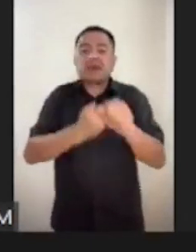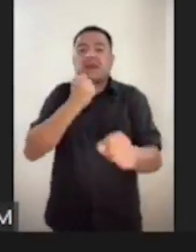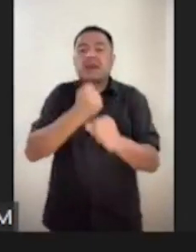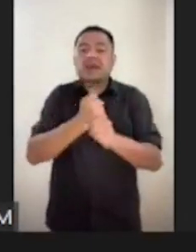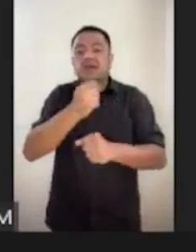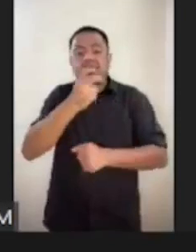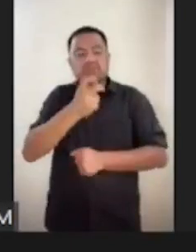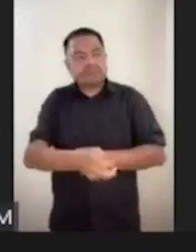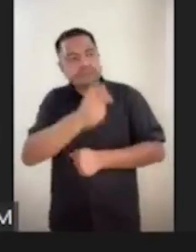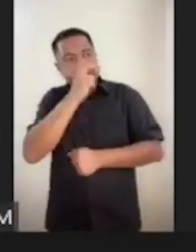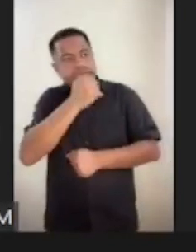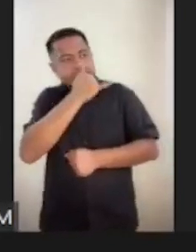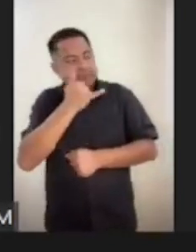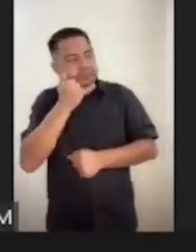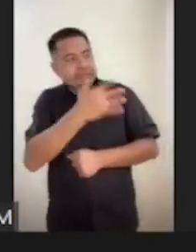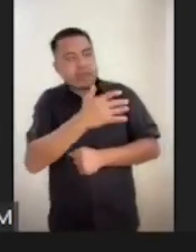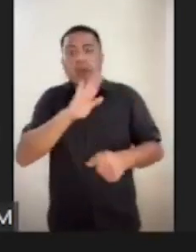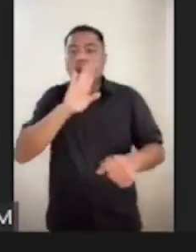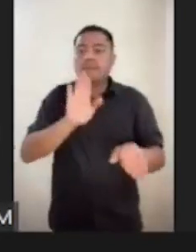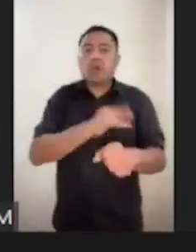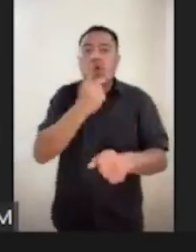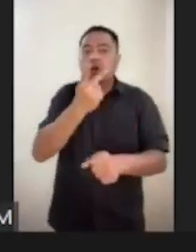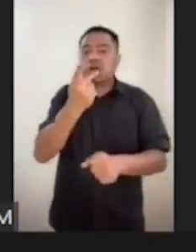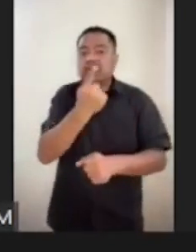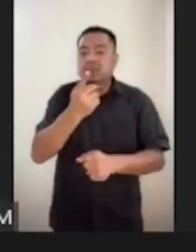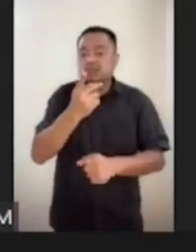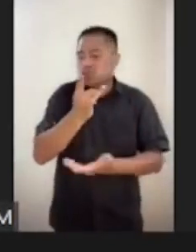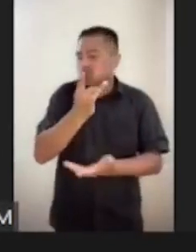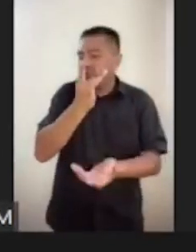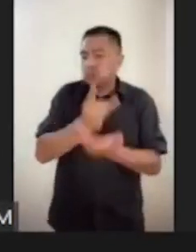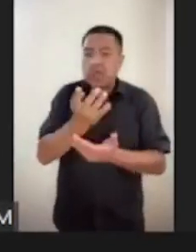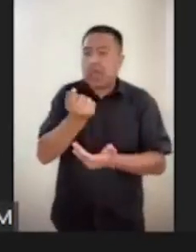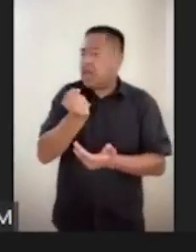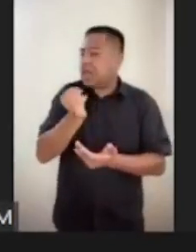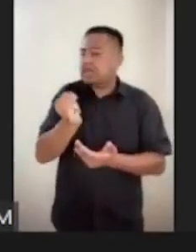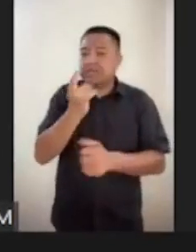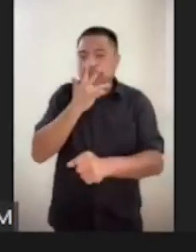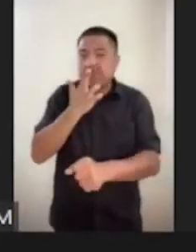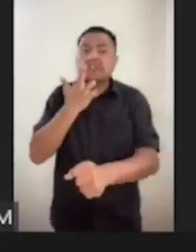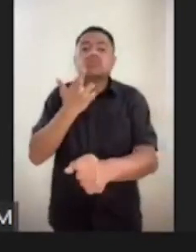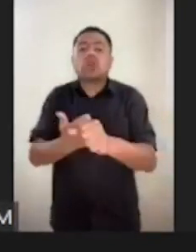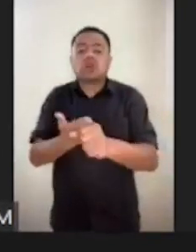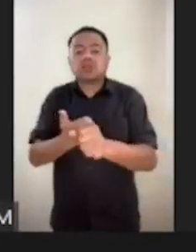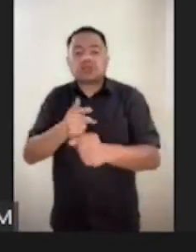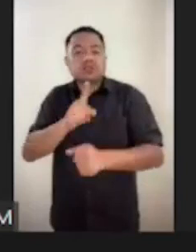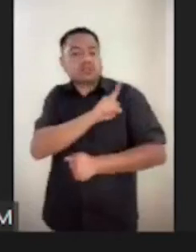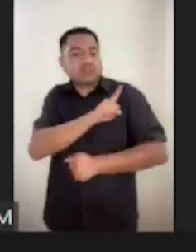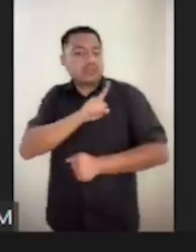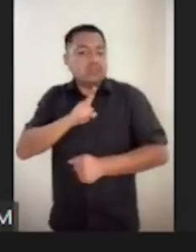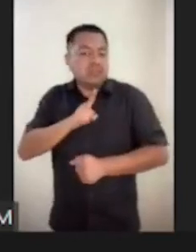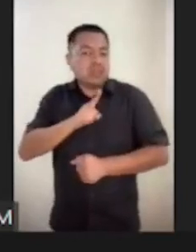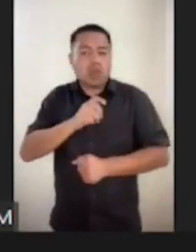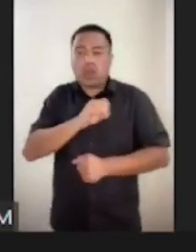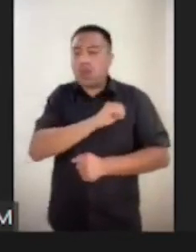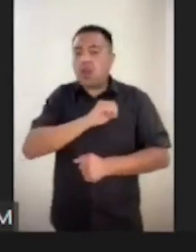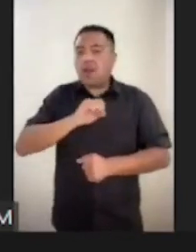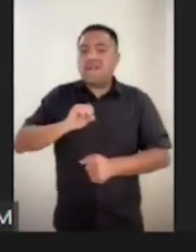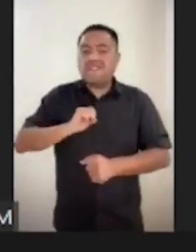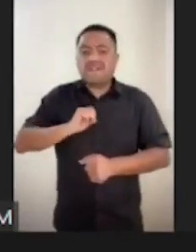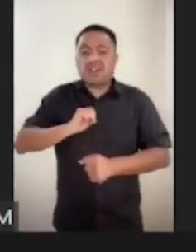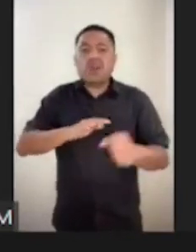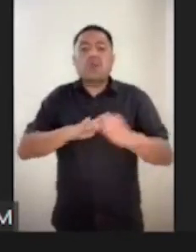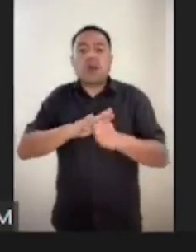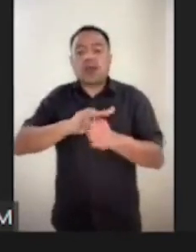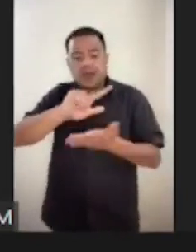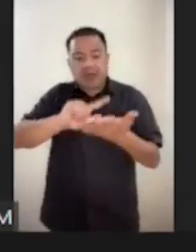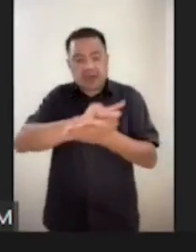reclama. Porque solo así la autoridad responsable tendría la obligación constitucional y legal